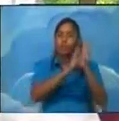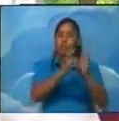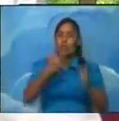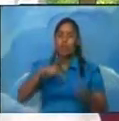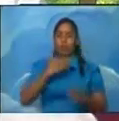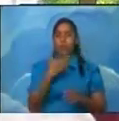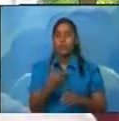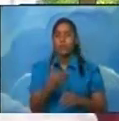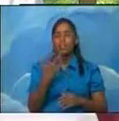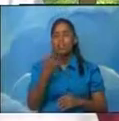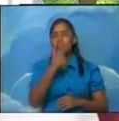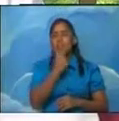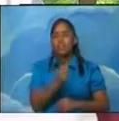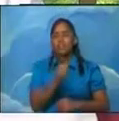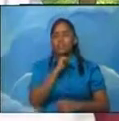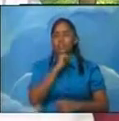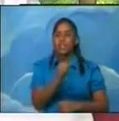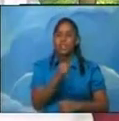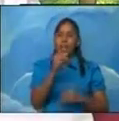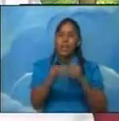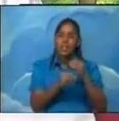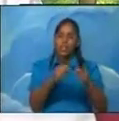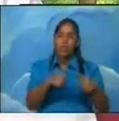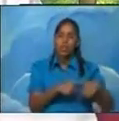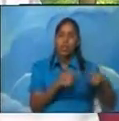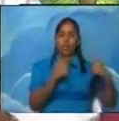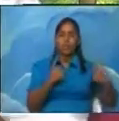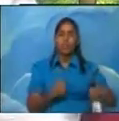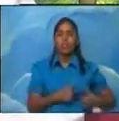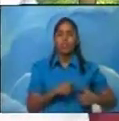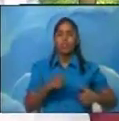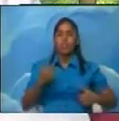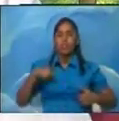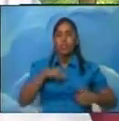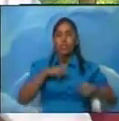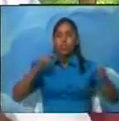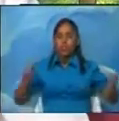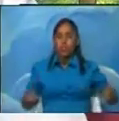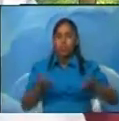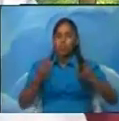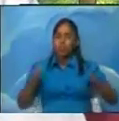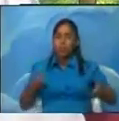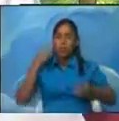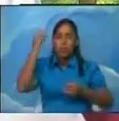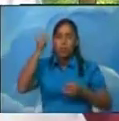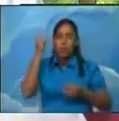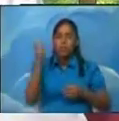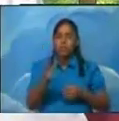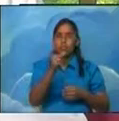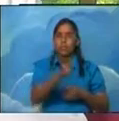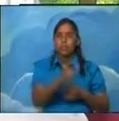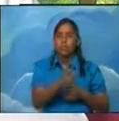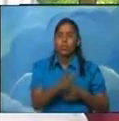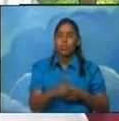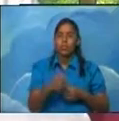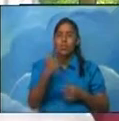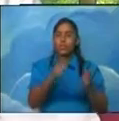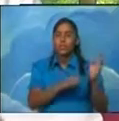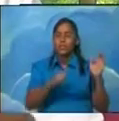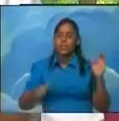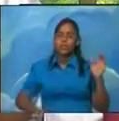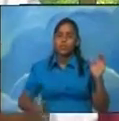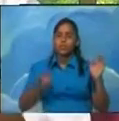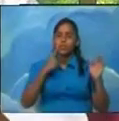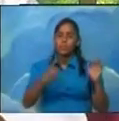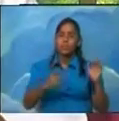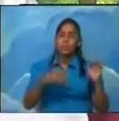fácil es hacer lo que el corazón nos empuja a hacer, o el pensamiento humano. Cuando el Señor dice